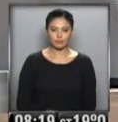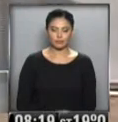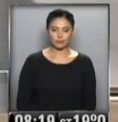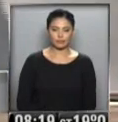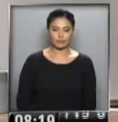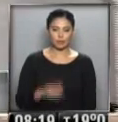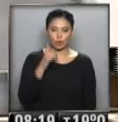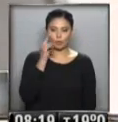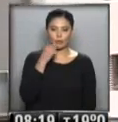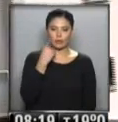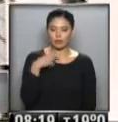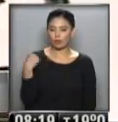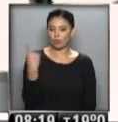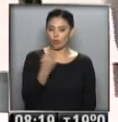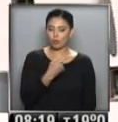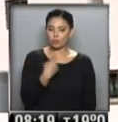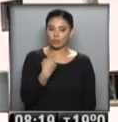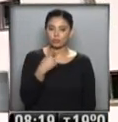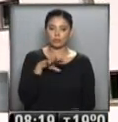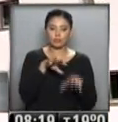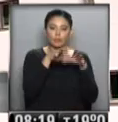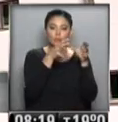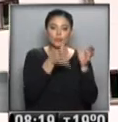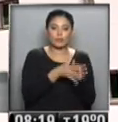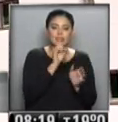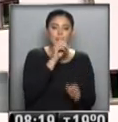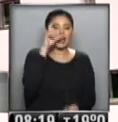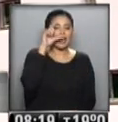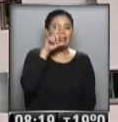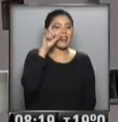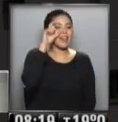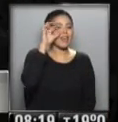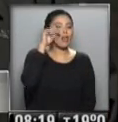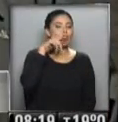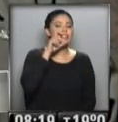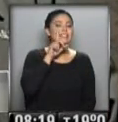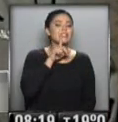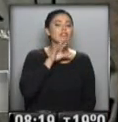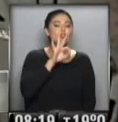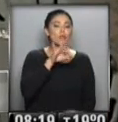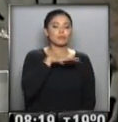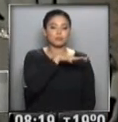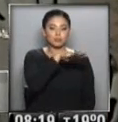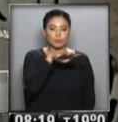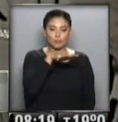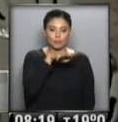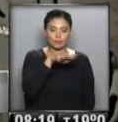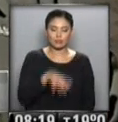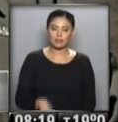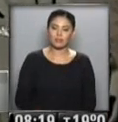Estamos ubicados en el complejo astronómico El Leoncito, en el valle de Ingasta, en Barrial,